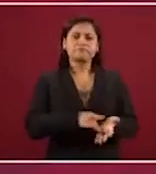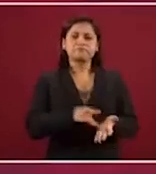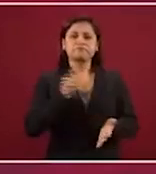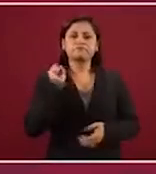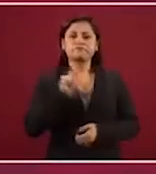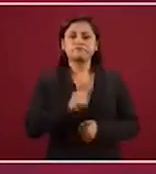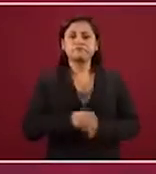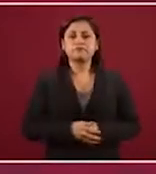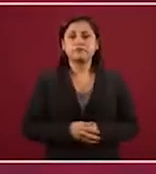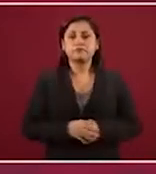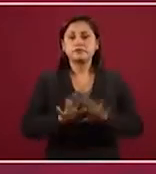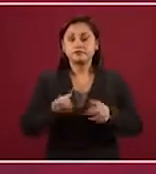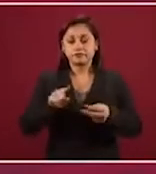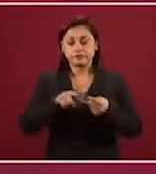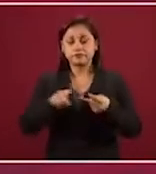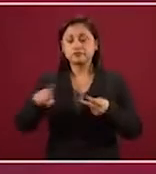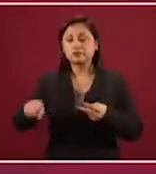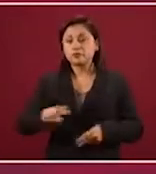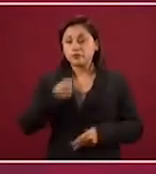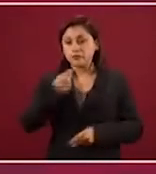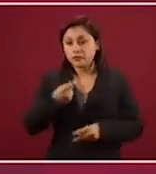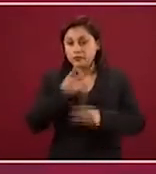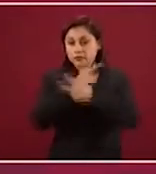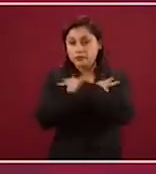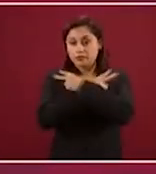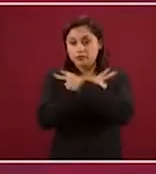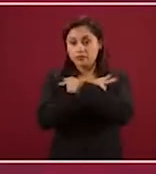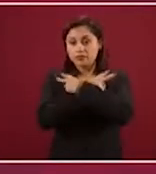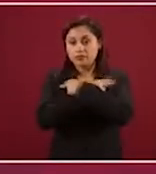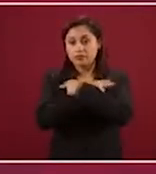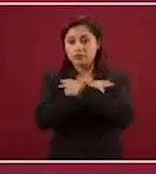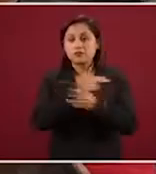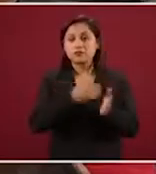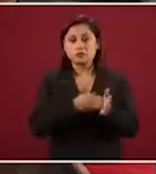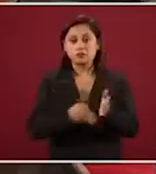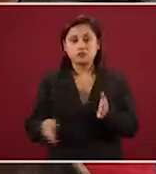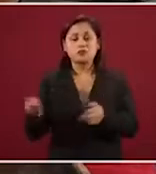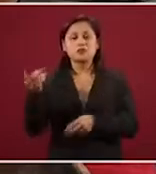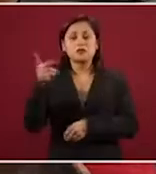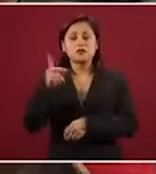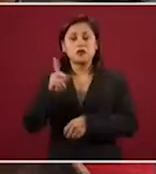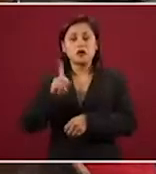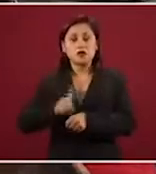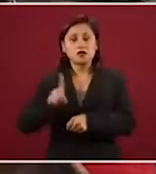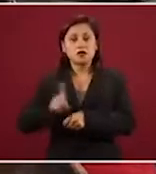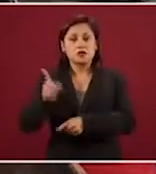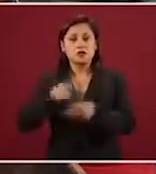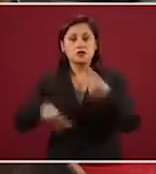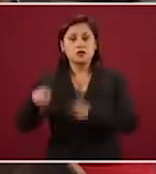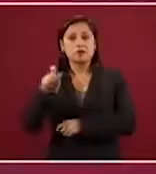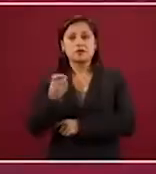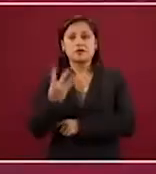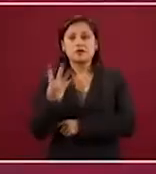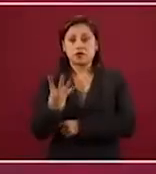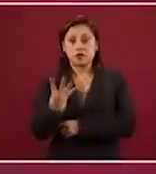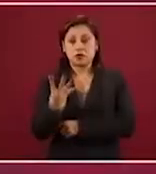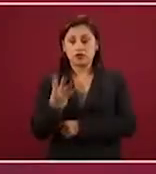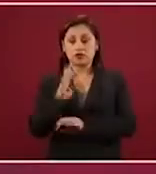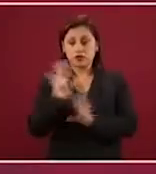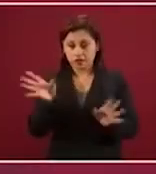Lo de las vacaciones, pues yo todavía hasta el 24 nos vamos a ver, ya dijimos, ya hablamos de que el